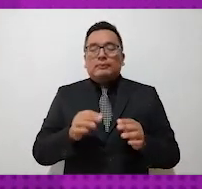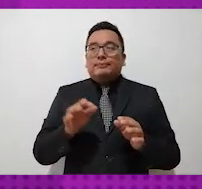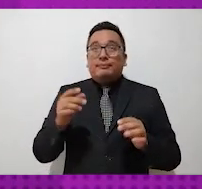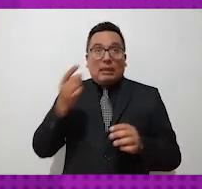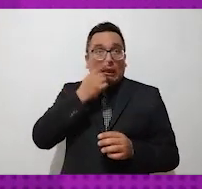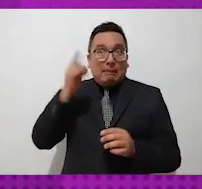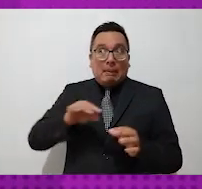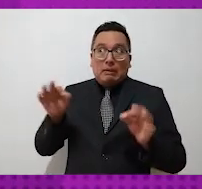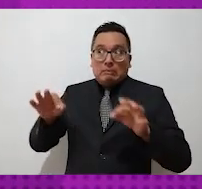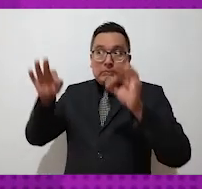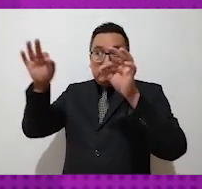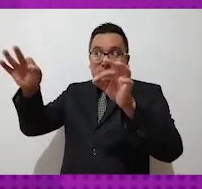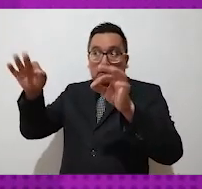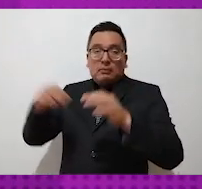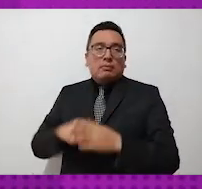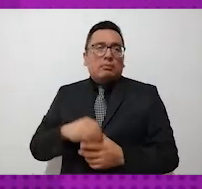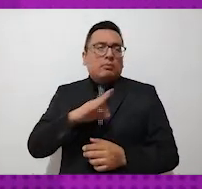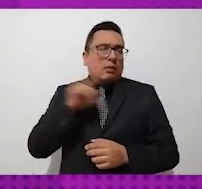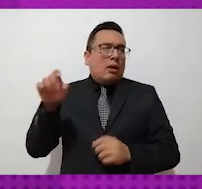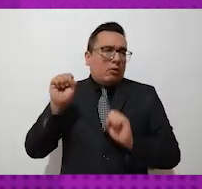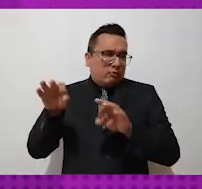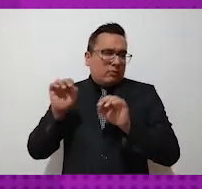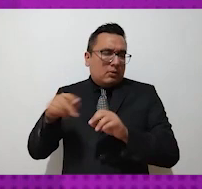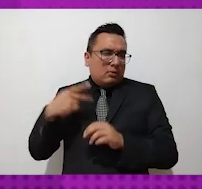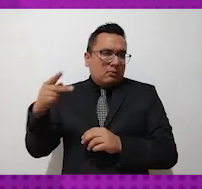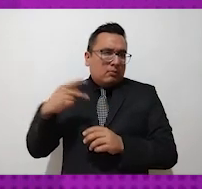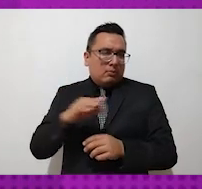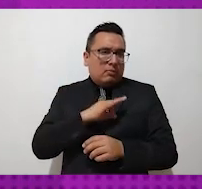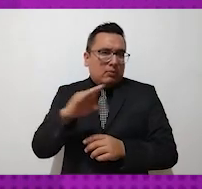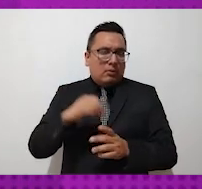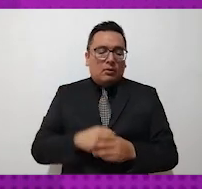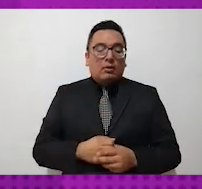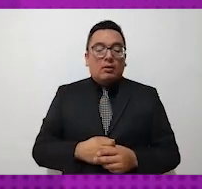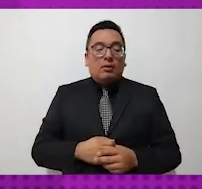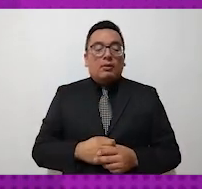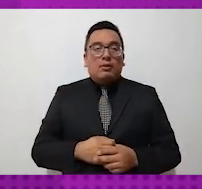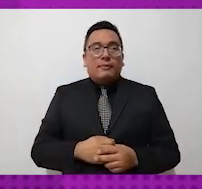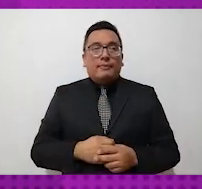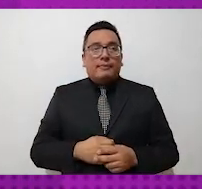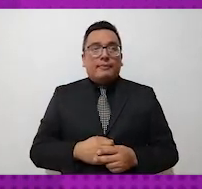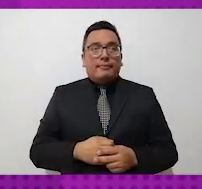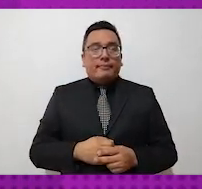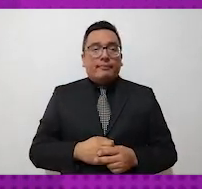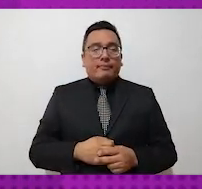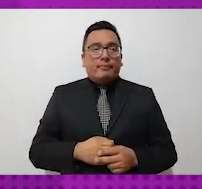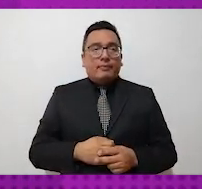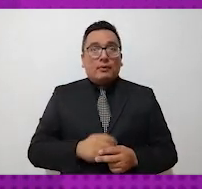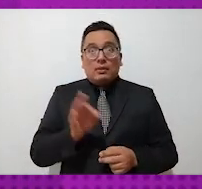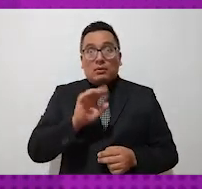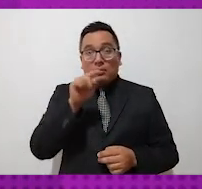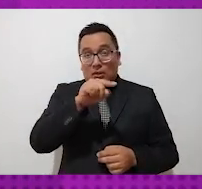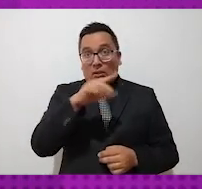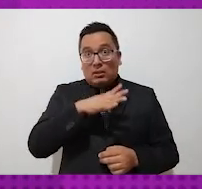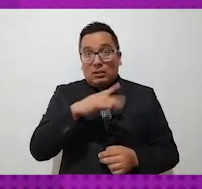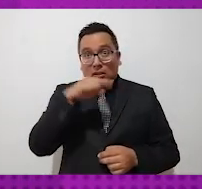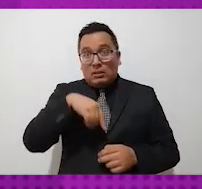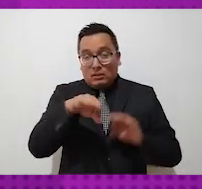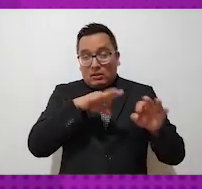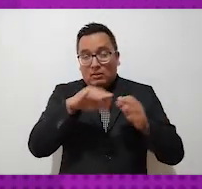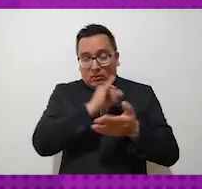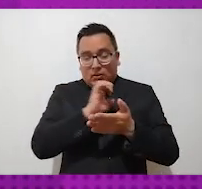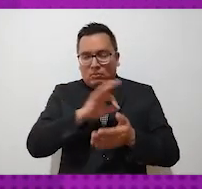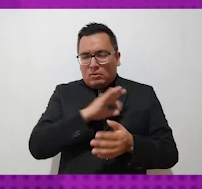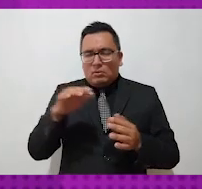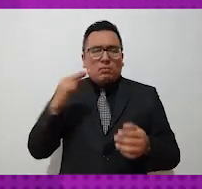Presentarla por escrito, la pueden presentar en oficialía de partes directamente en la Contraloría si son personas adscritas